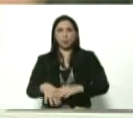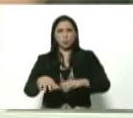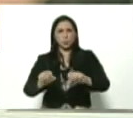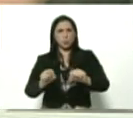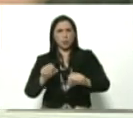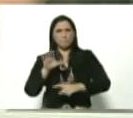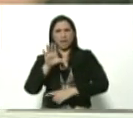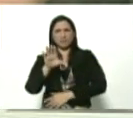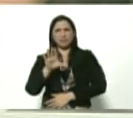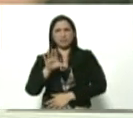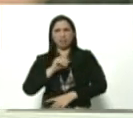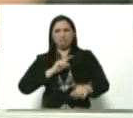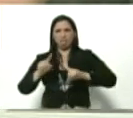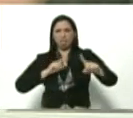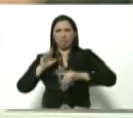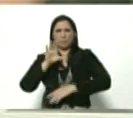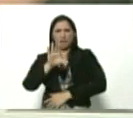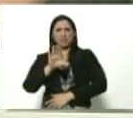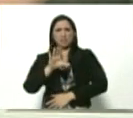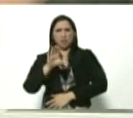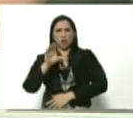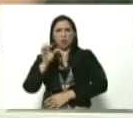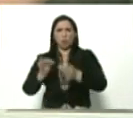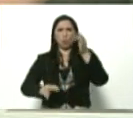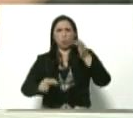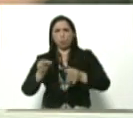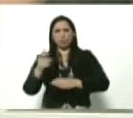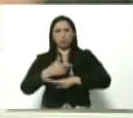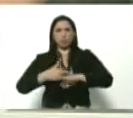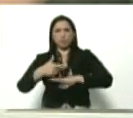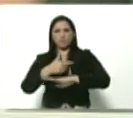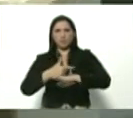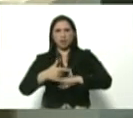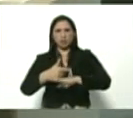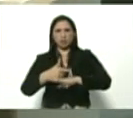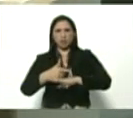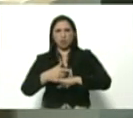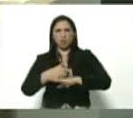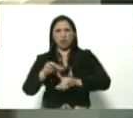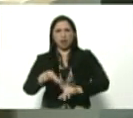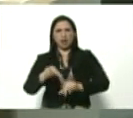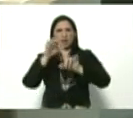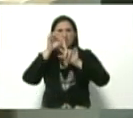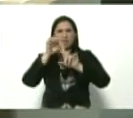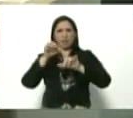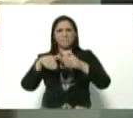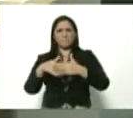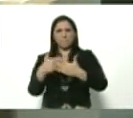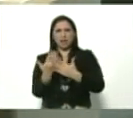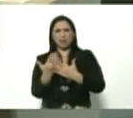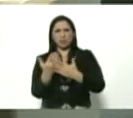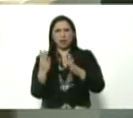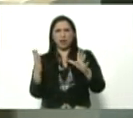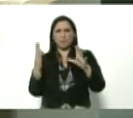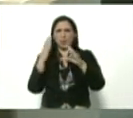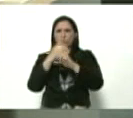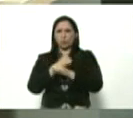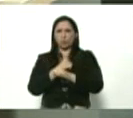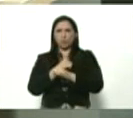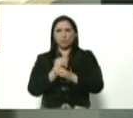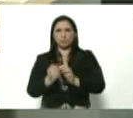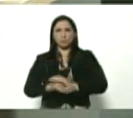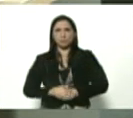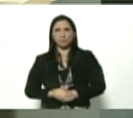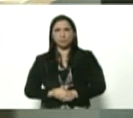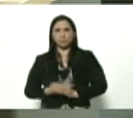del país, de juntas de gobierno que se eligen en la madrugada más oscura, de